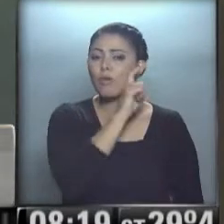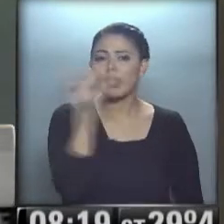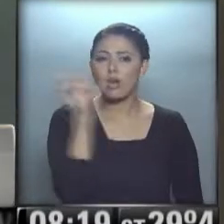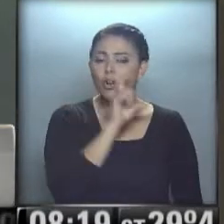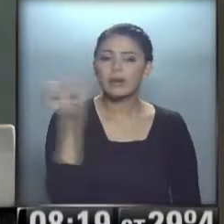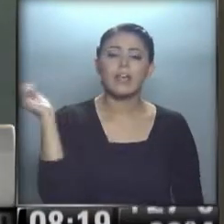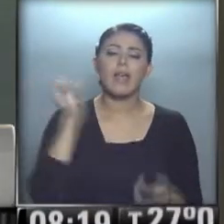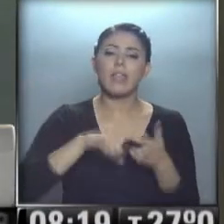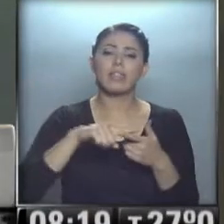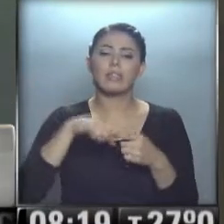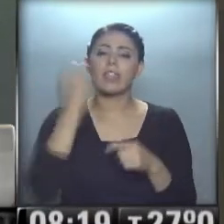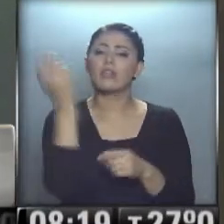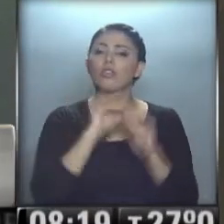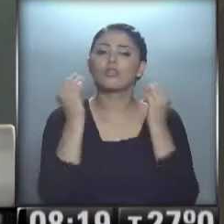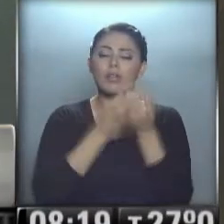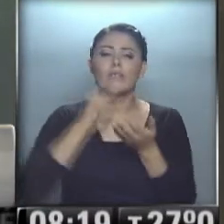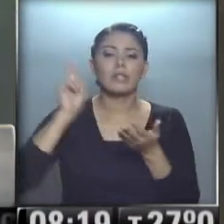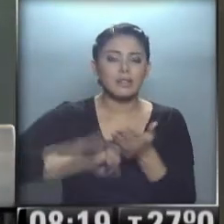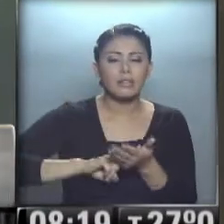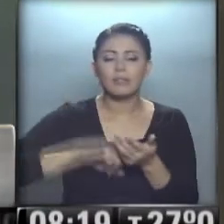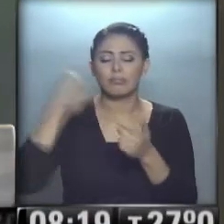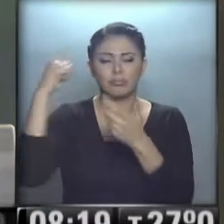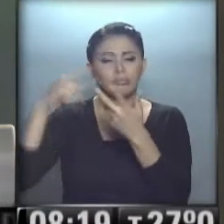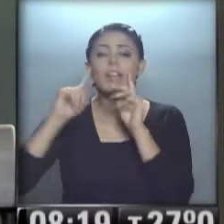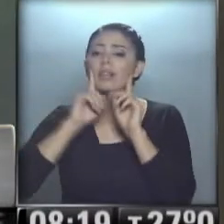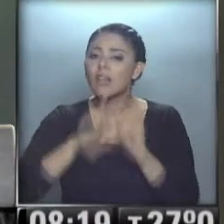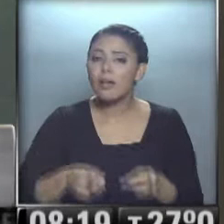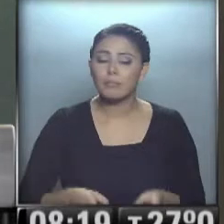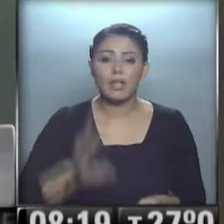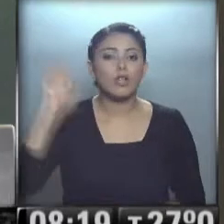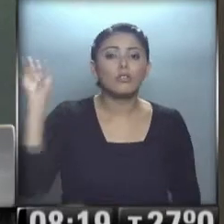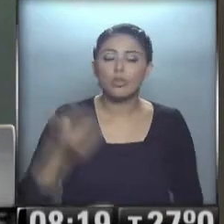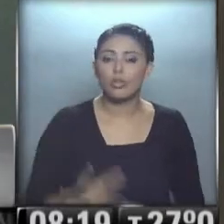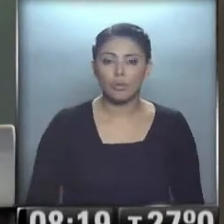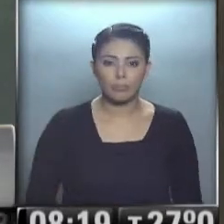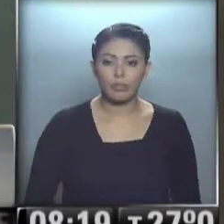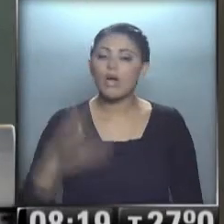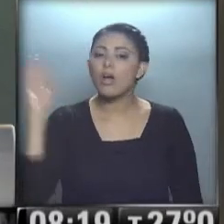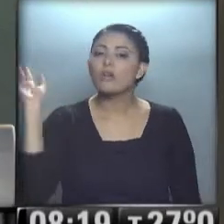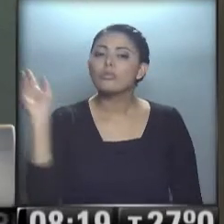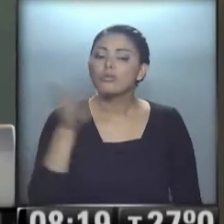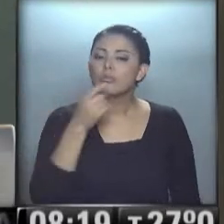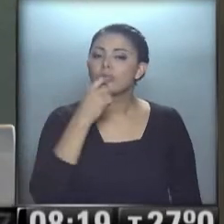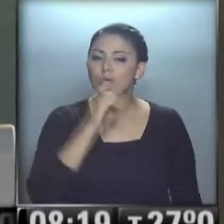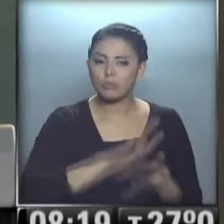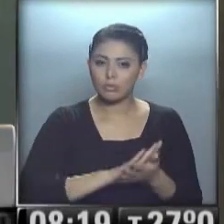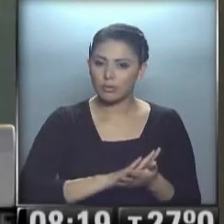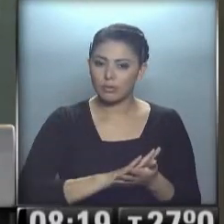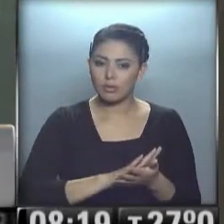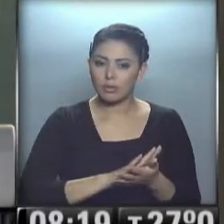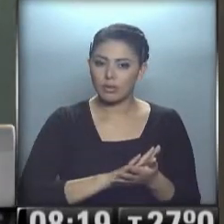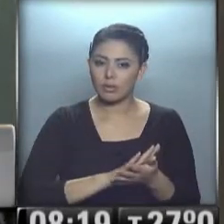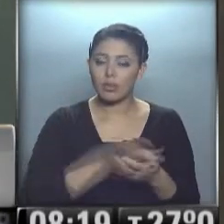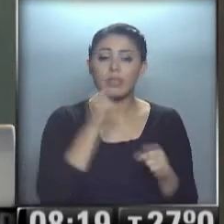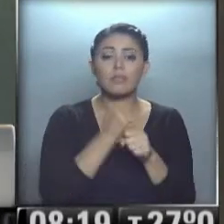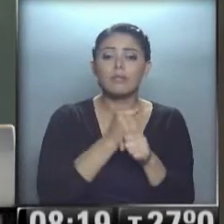resultado fiscal primario, el resultado fiscal financiero, a su vez también toda la denominación de los mecanismos que tiene